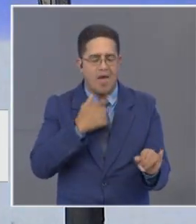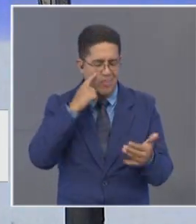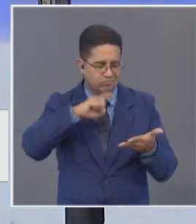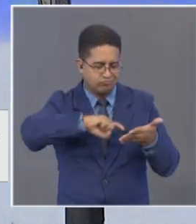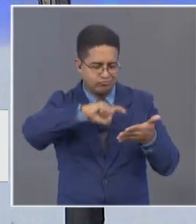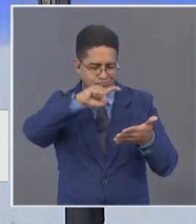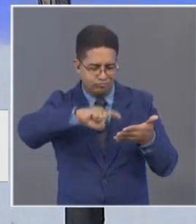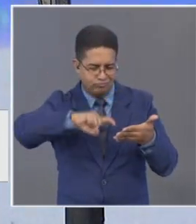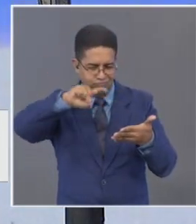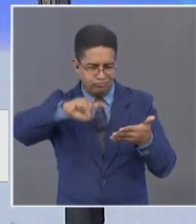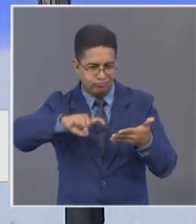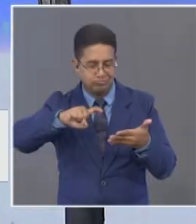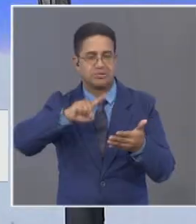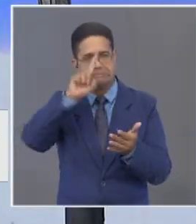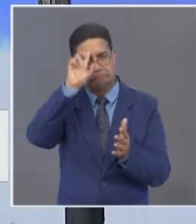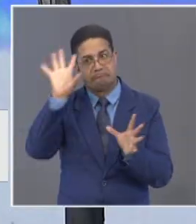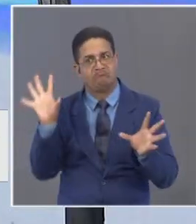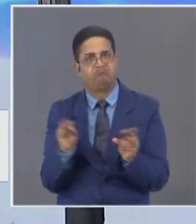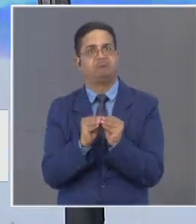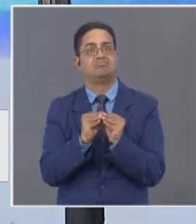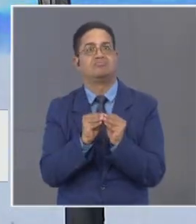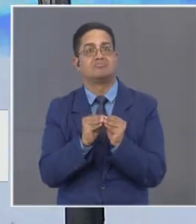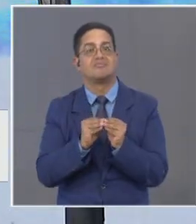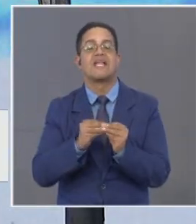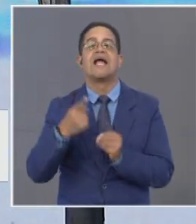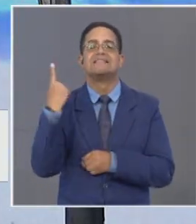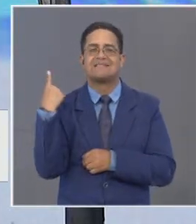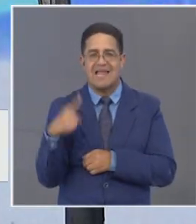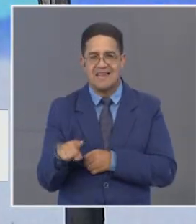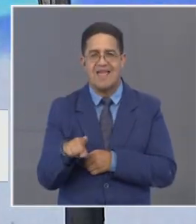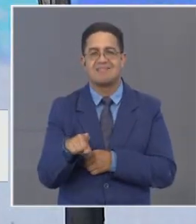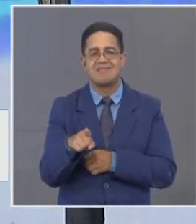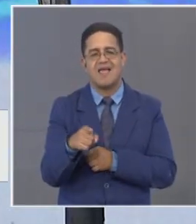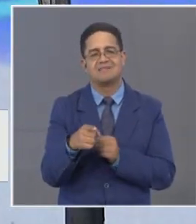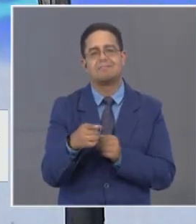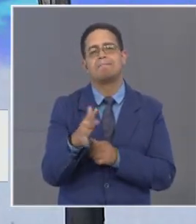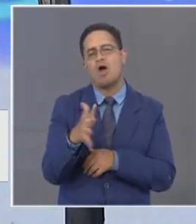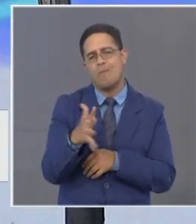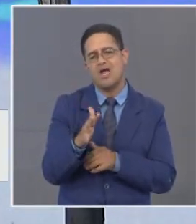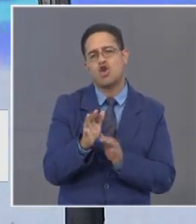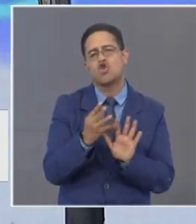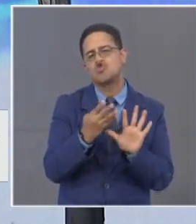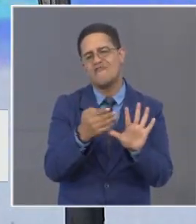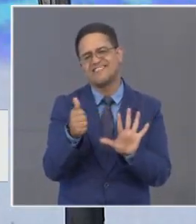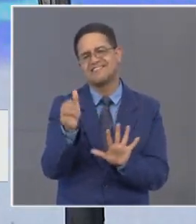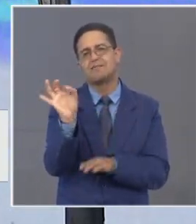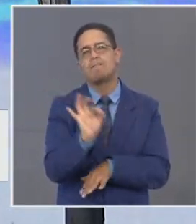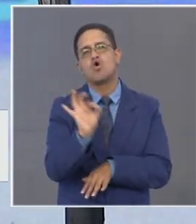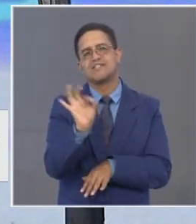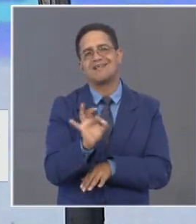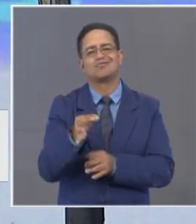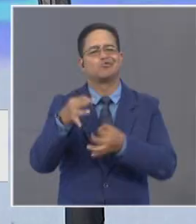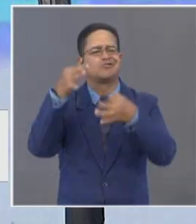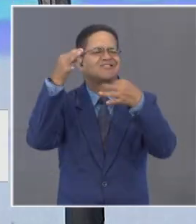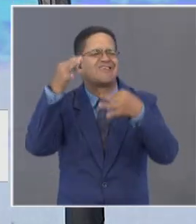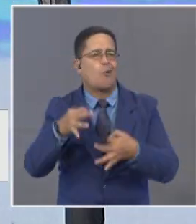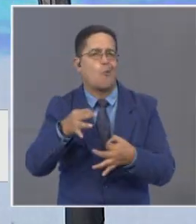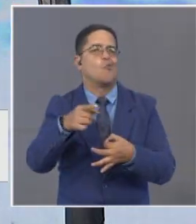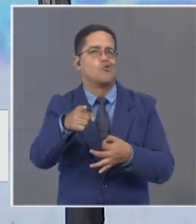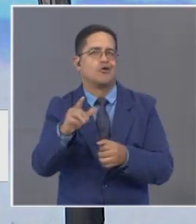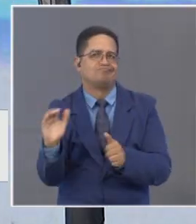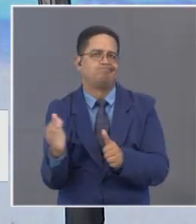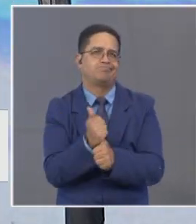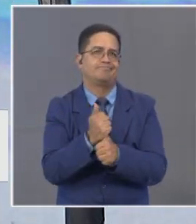del electrocardiograma teniendo una aproximación de un 96% de seguridad al momento de hacer